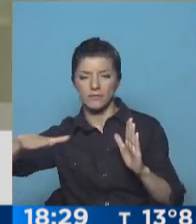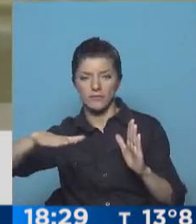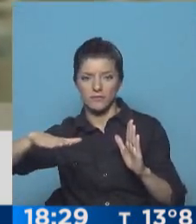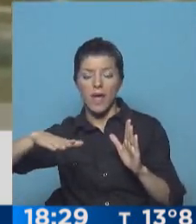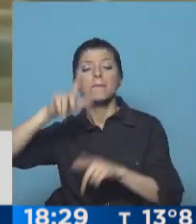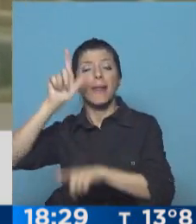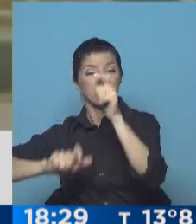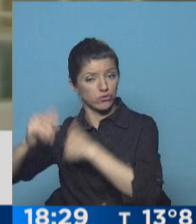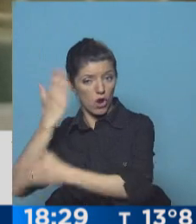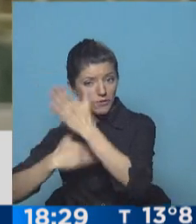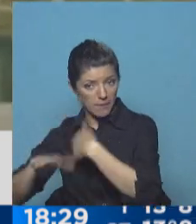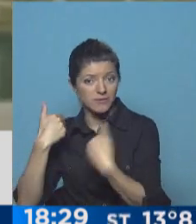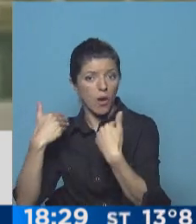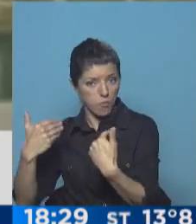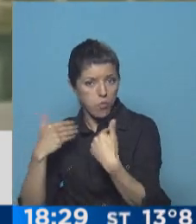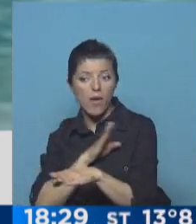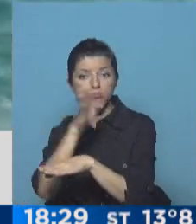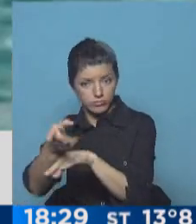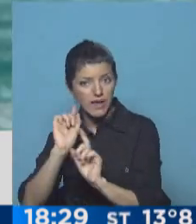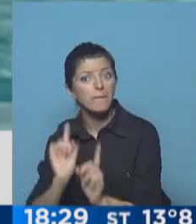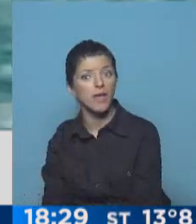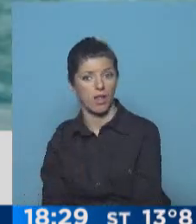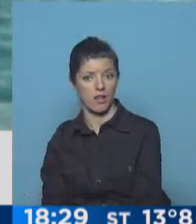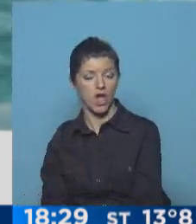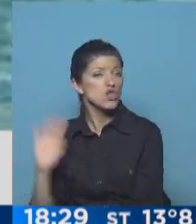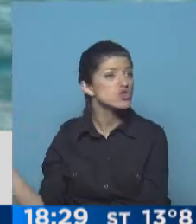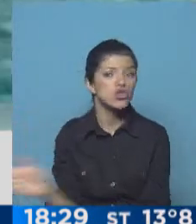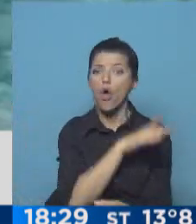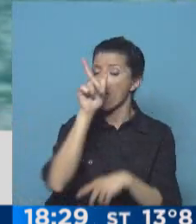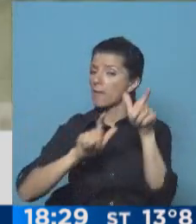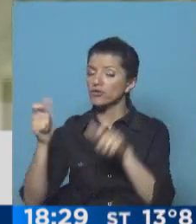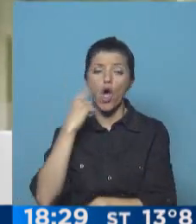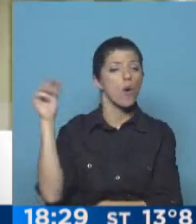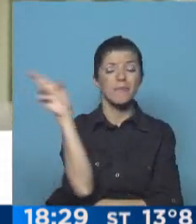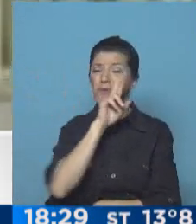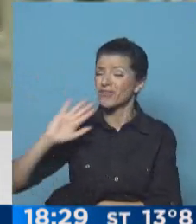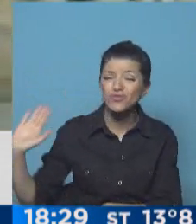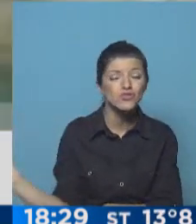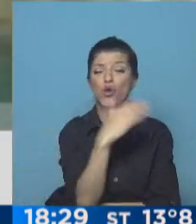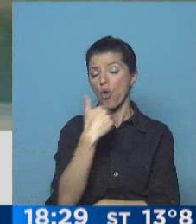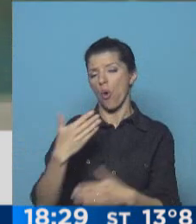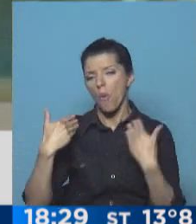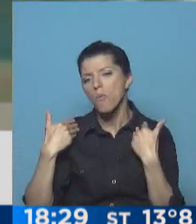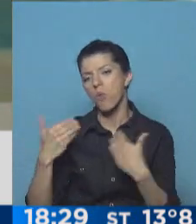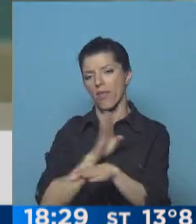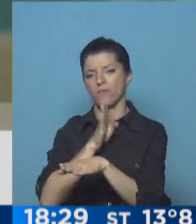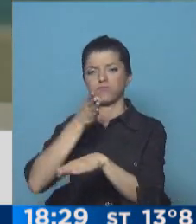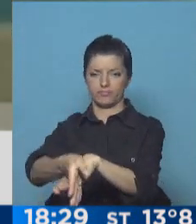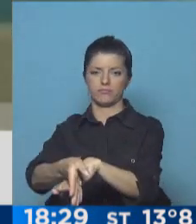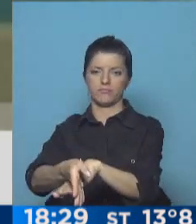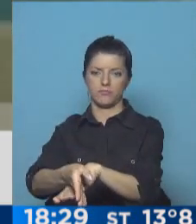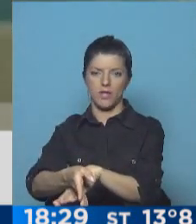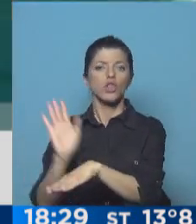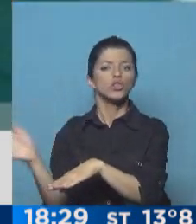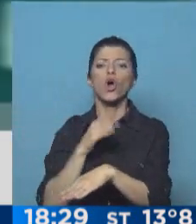personas con discapacidad diferentes, para que puedan todos y todos los vecinos de Río Gallegos tener las